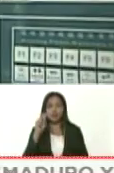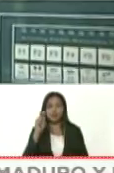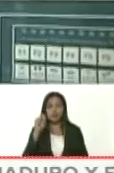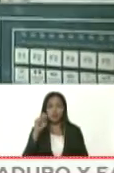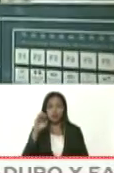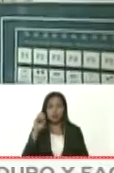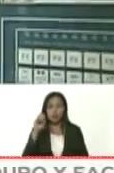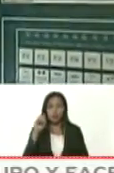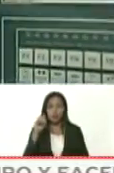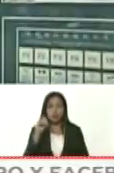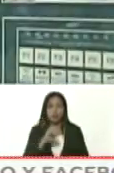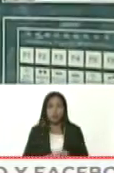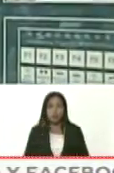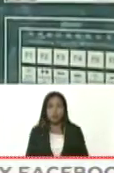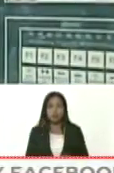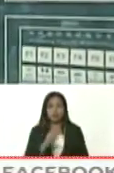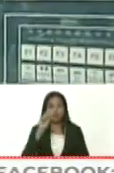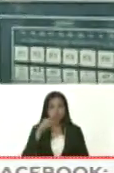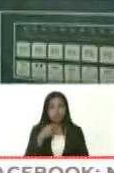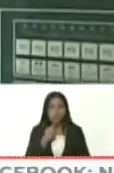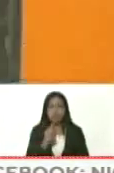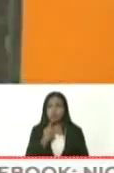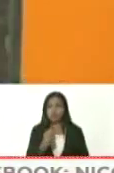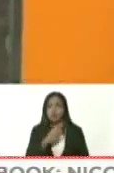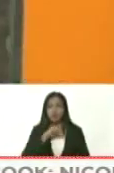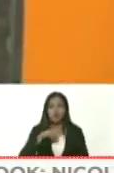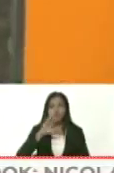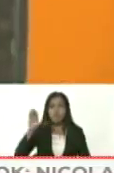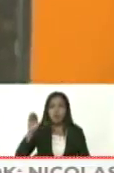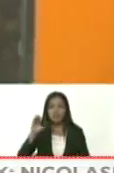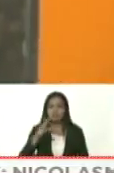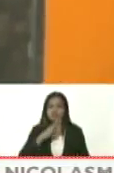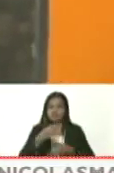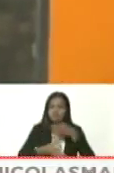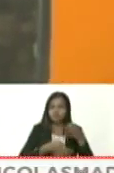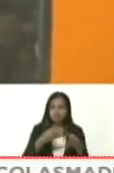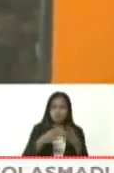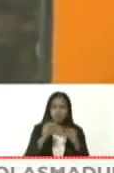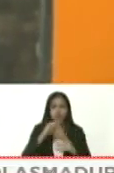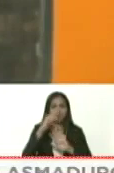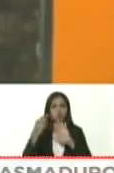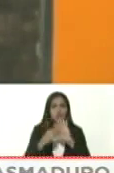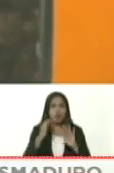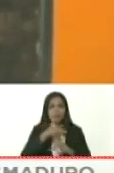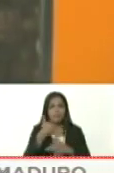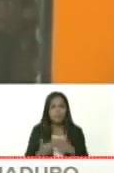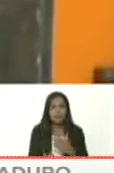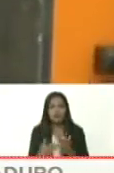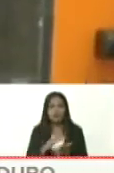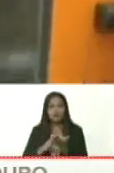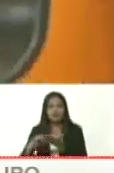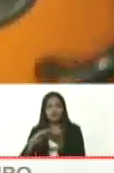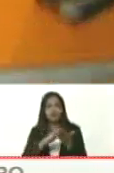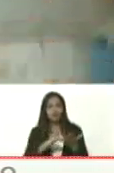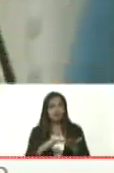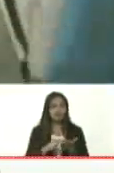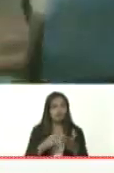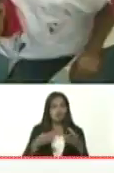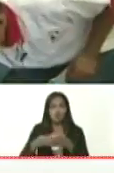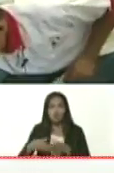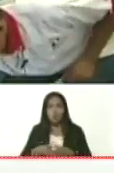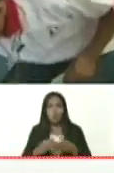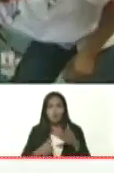Núñez Nieves, también le diga a nuestra patria todo el plan de recuperación, las fases